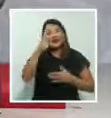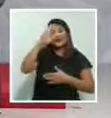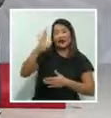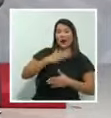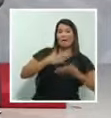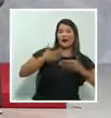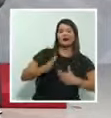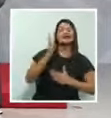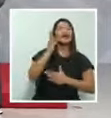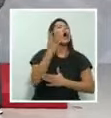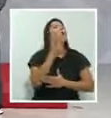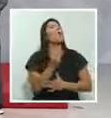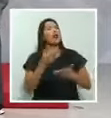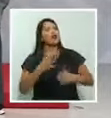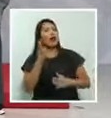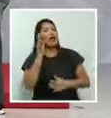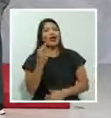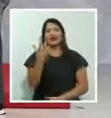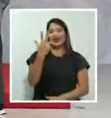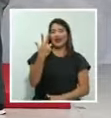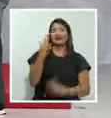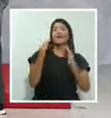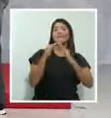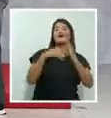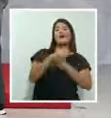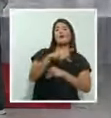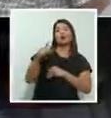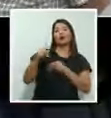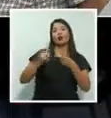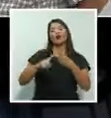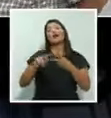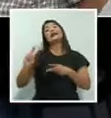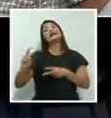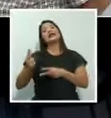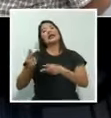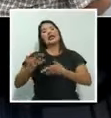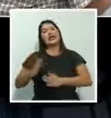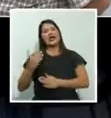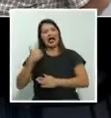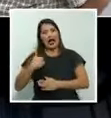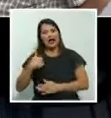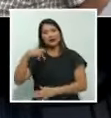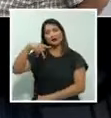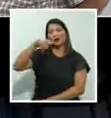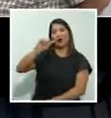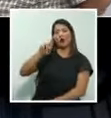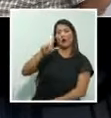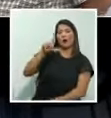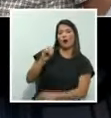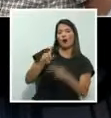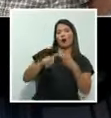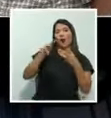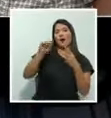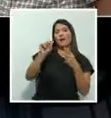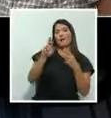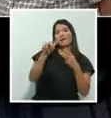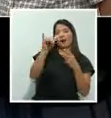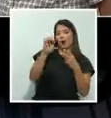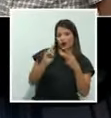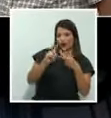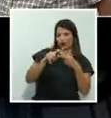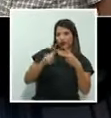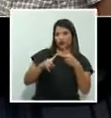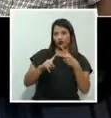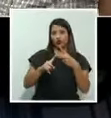hijas. ¿Cuántas hijas? Tengo tres en Punta Arenas y los hijastros míos, ¿Qué? Paulo y Mauricio. Ajá.